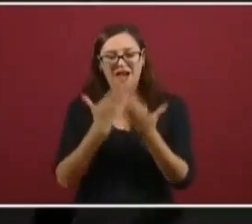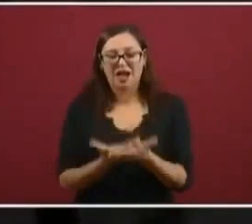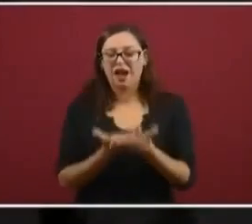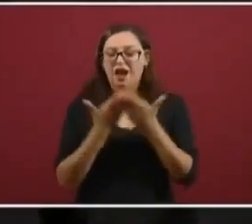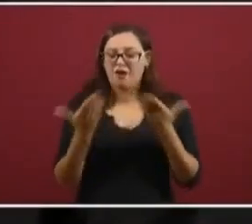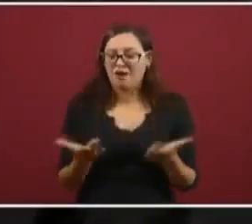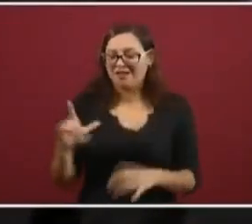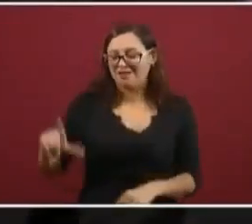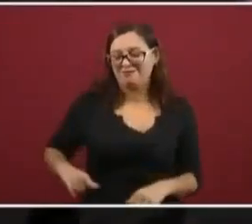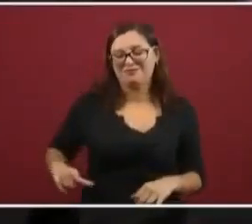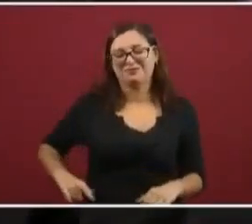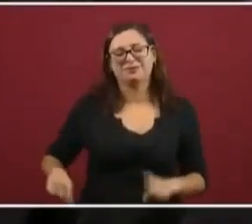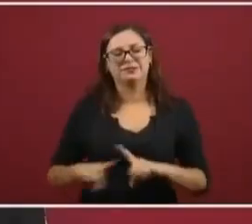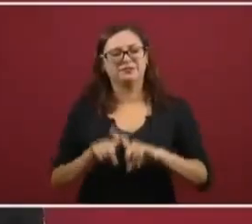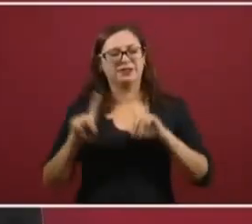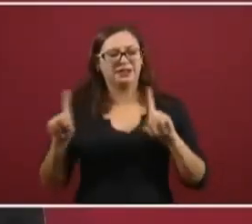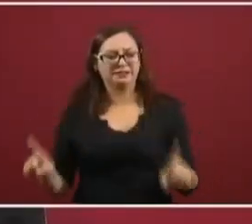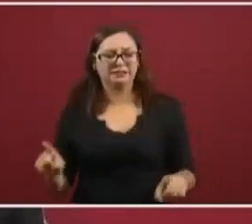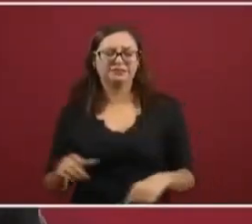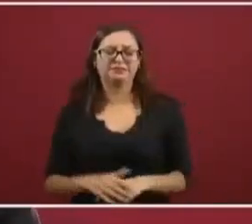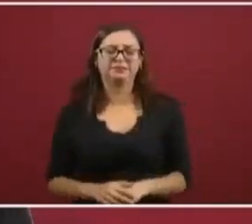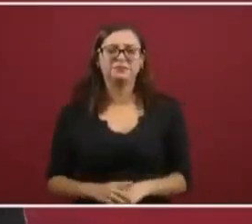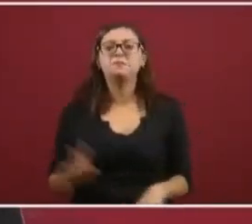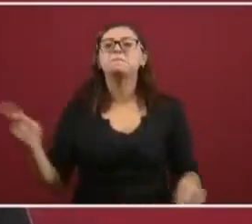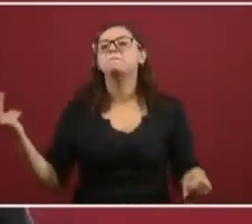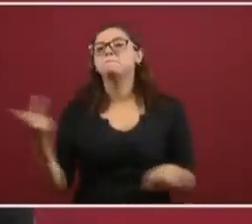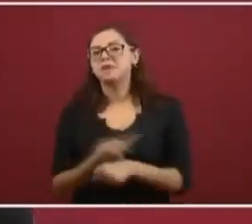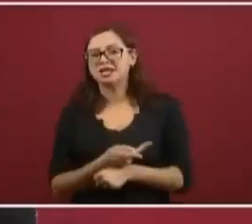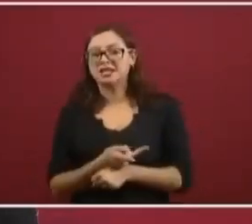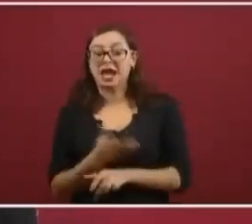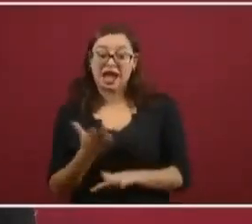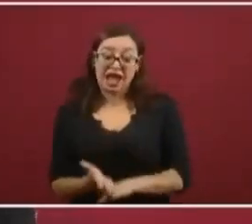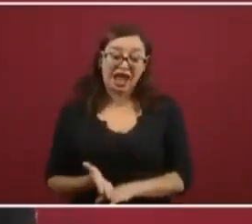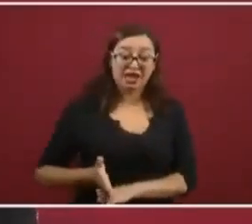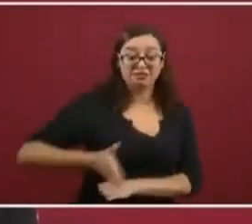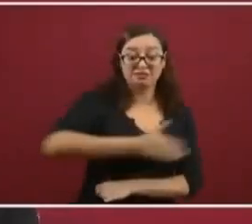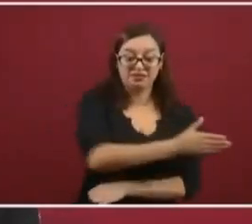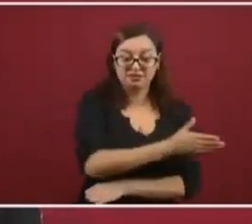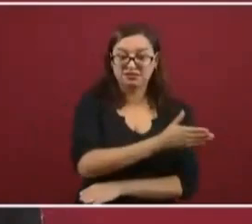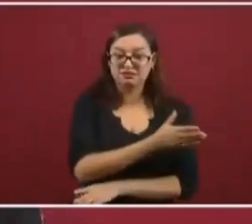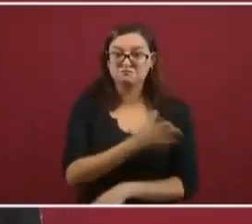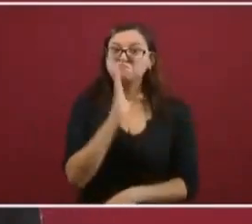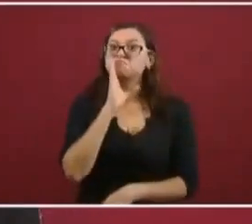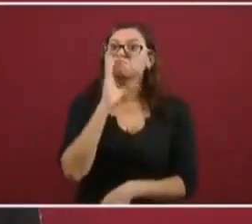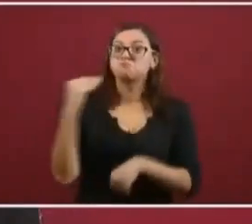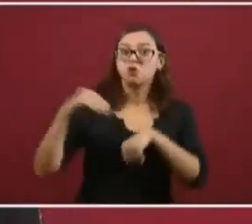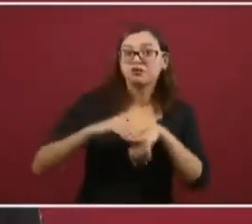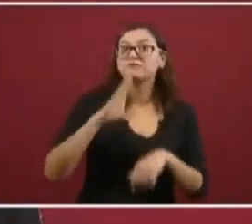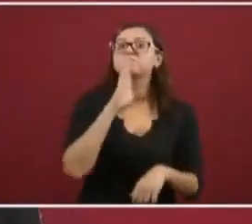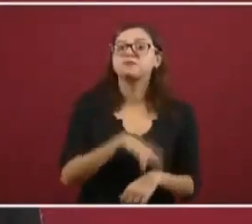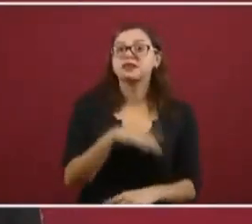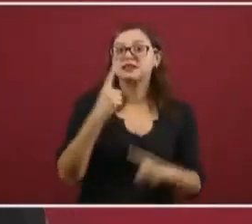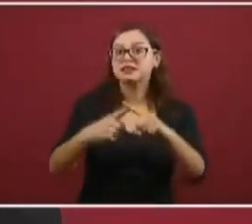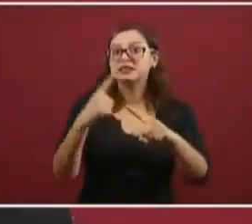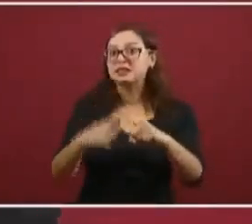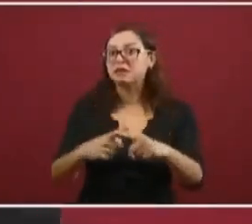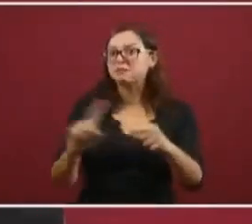lo que pasaba El mal ejemplo lo daba el gobierno